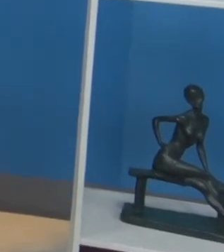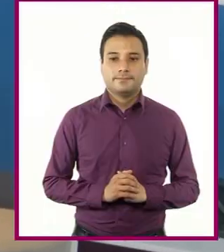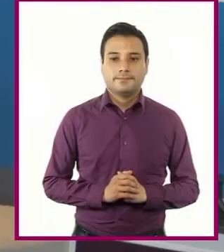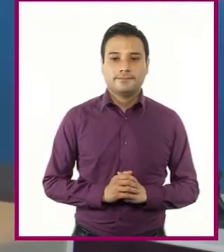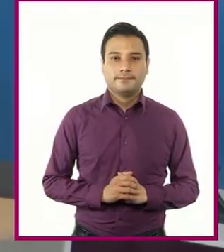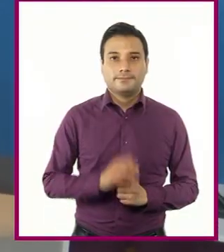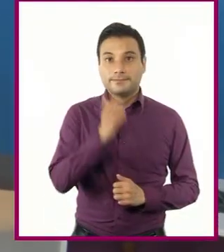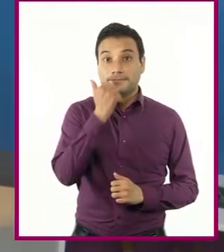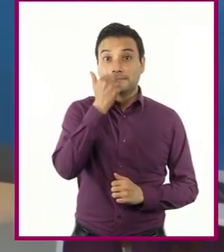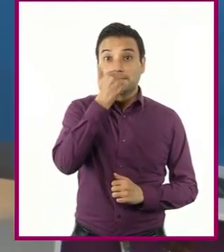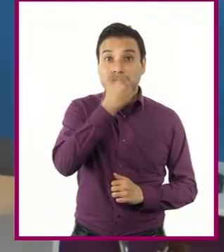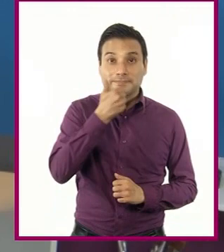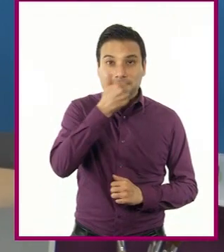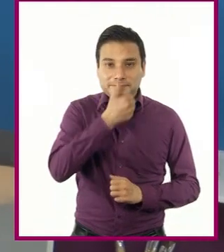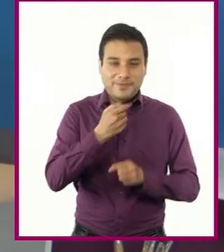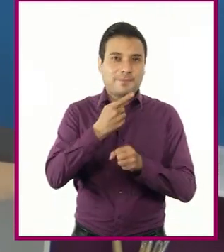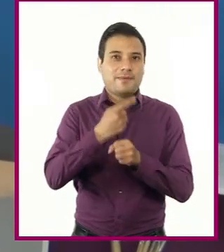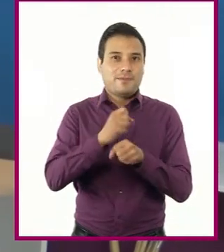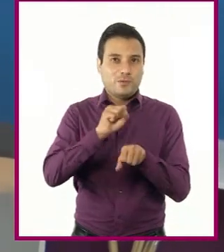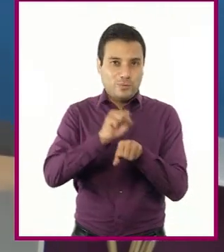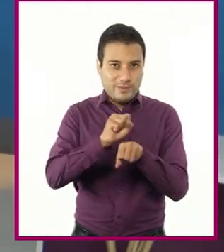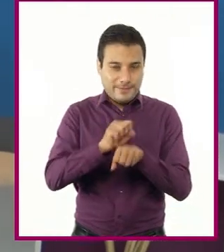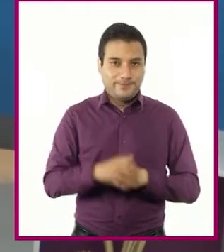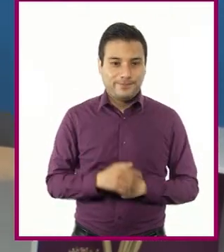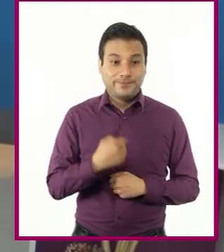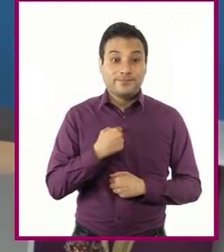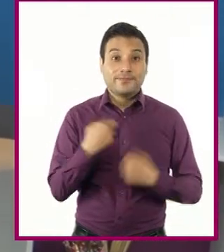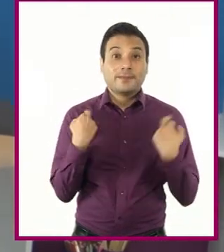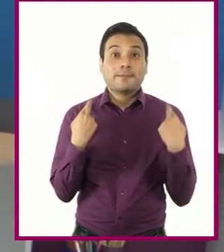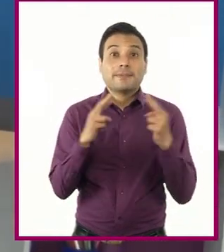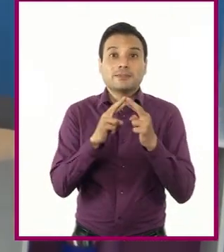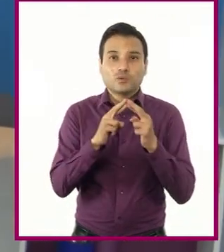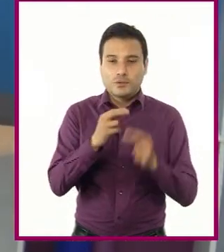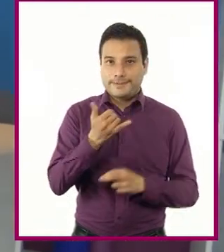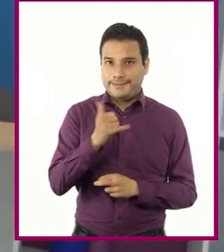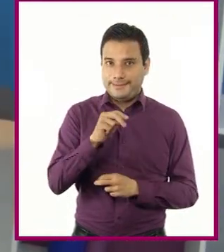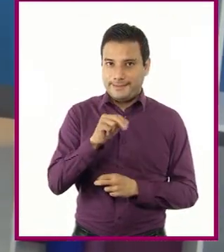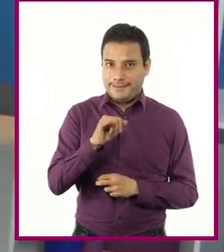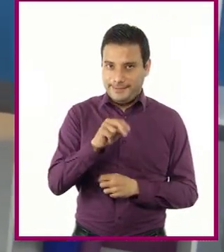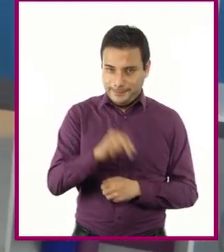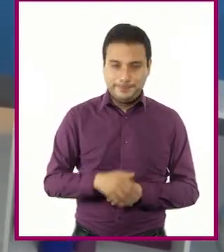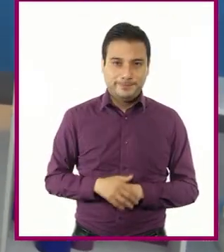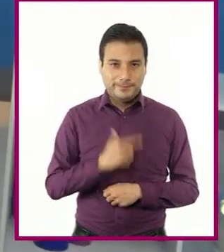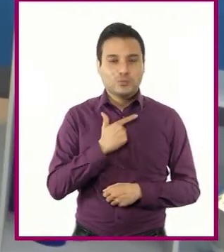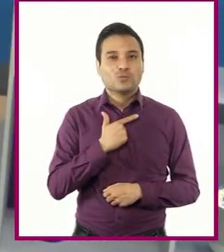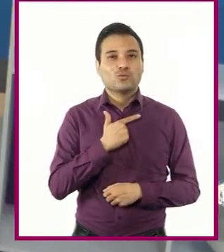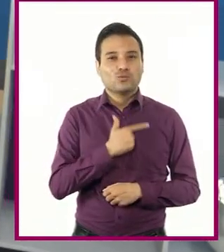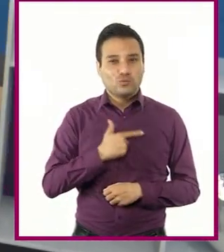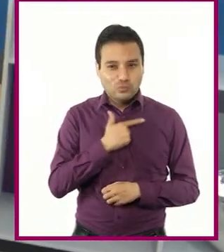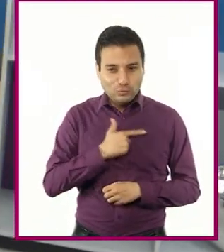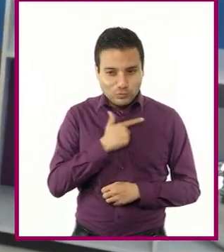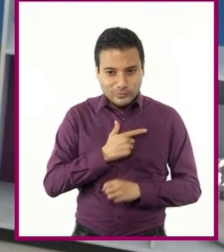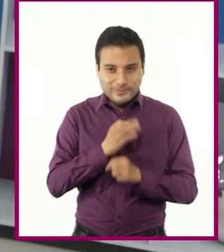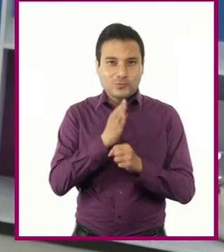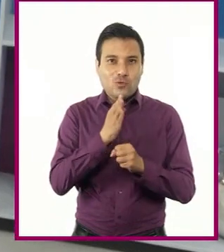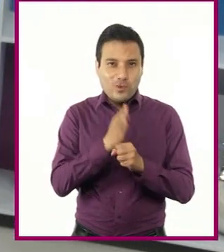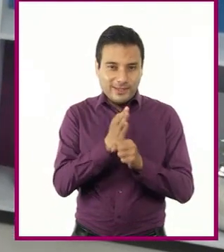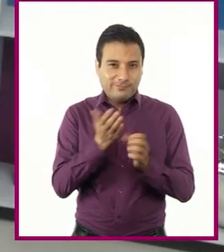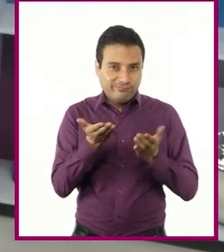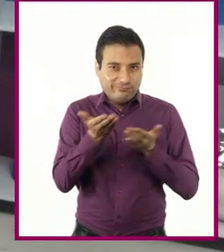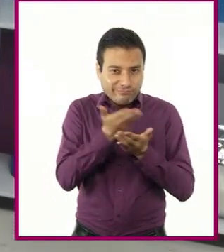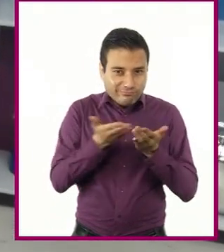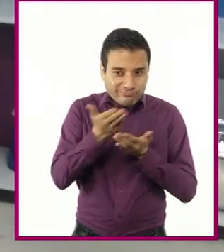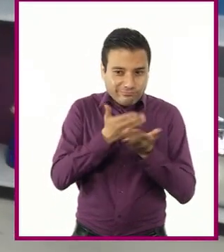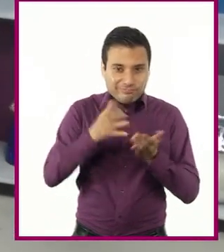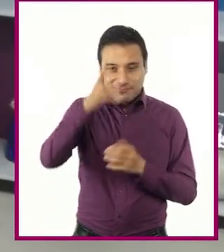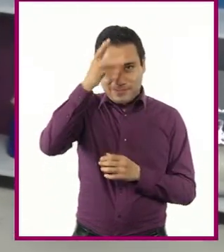alumnas y alumnos de primer grado de secundaria. Soy la profesora Yanin Vázquez Ramírez. Es un gusto compartir con ustedes este espacio de aprendizaje a